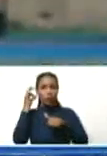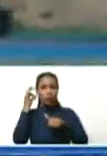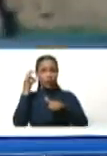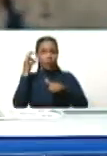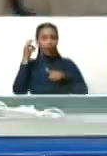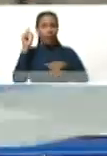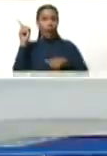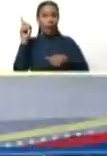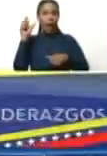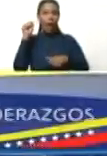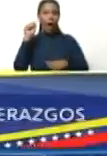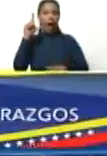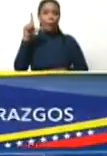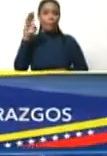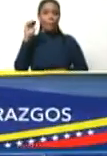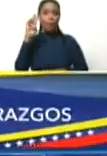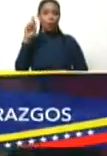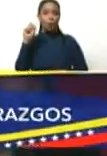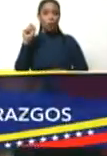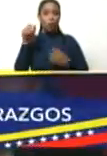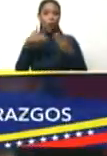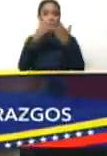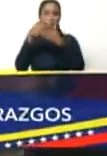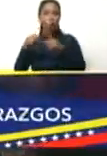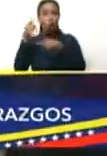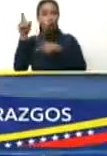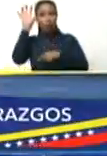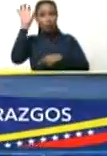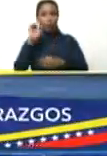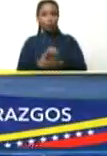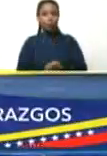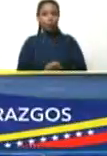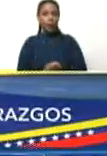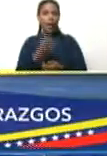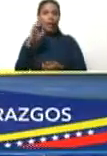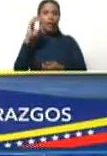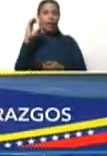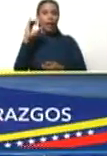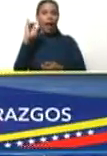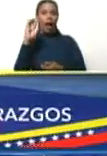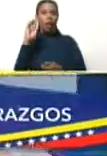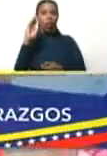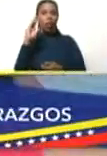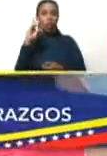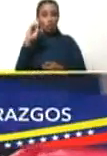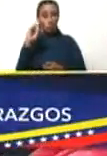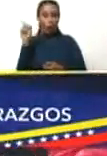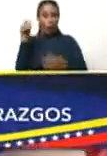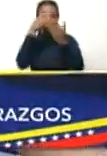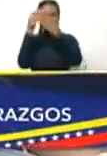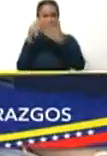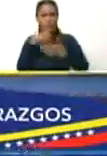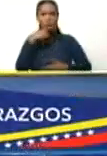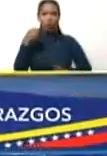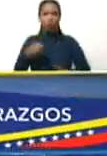estudió en Bielorrusia. Ricardo Chauram, Ricardito. Ricardo estudió en